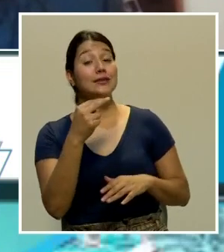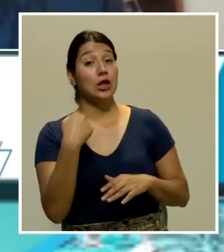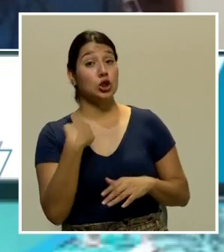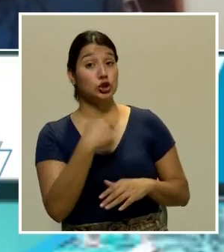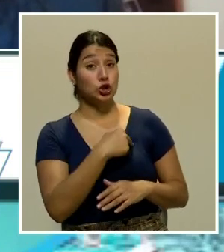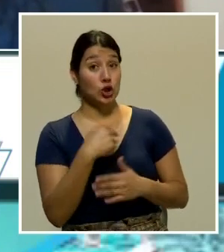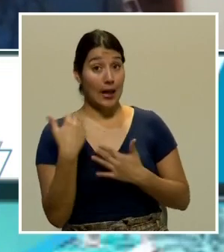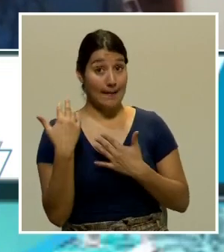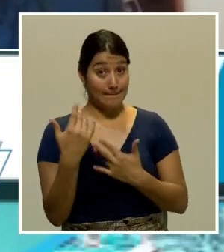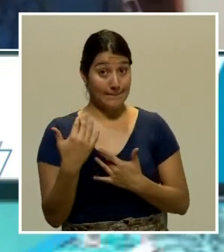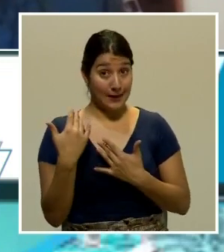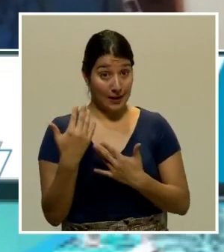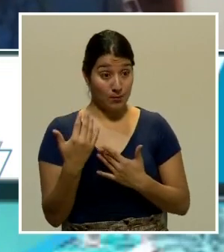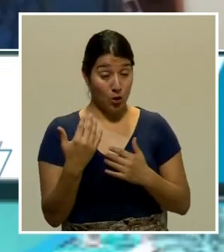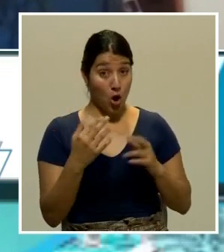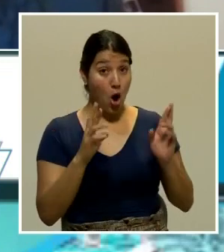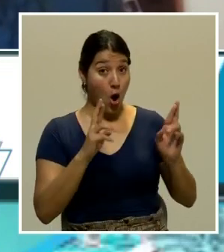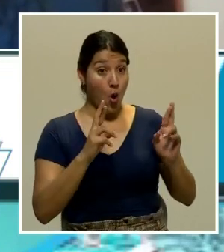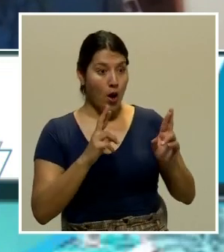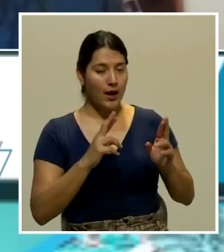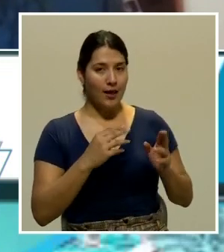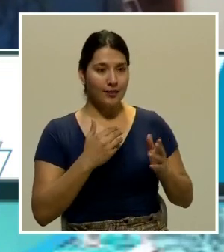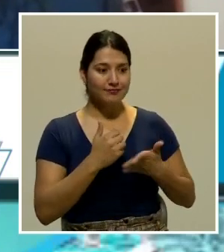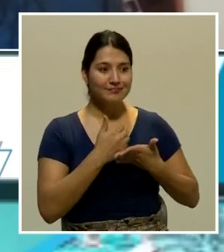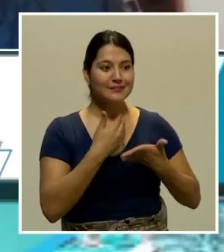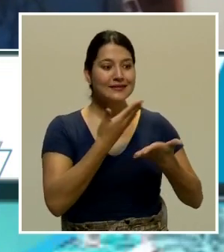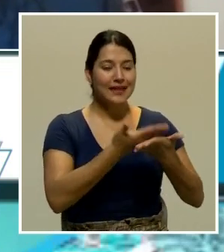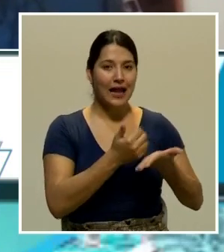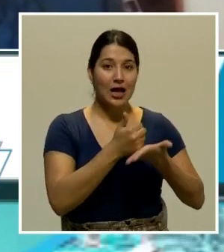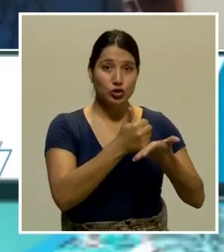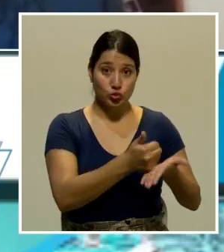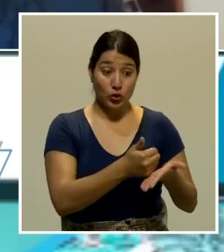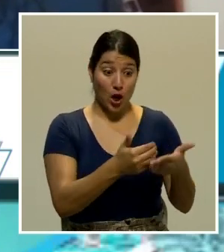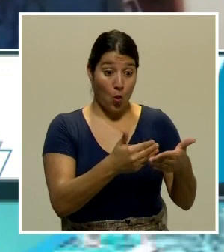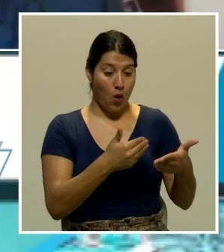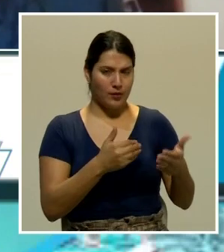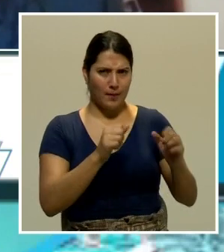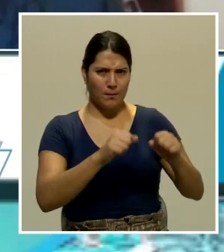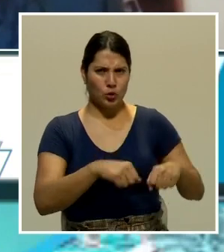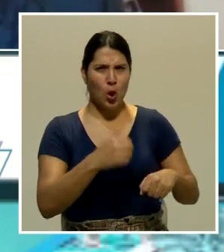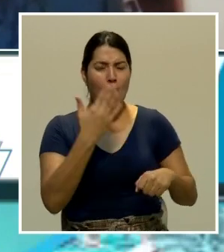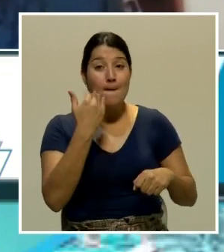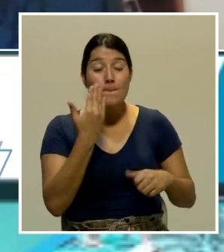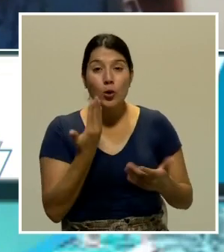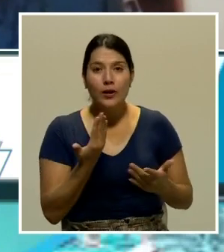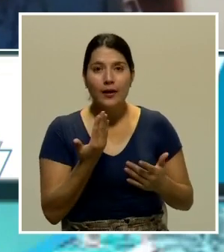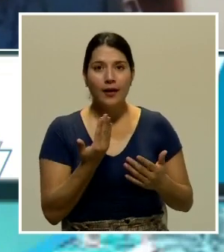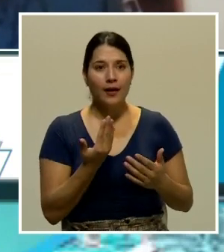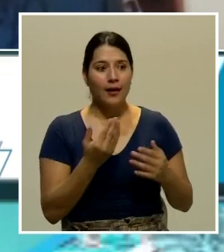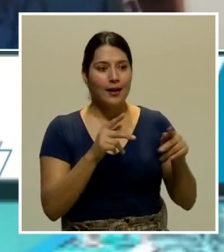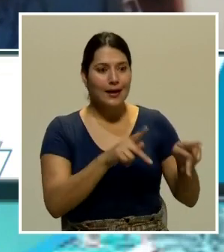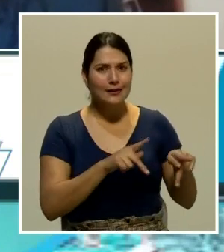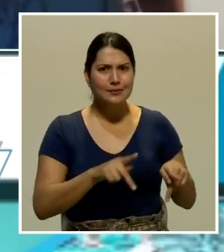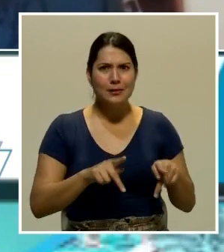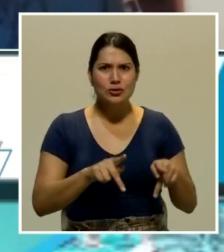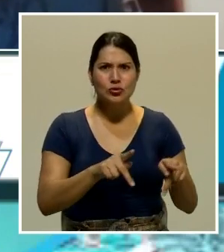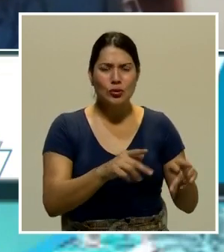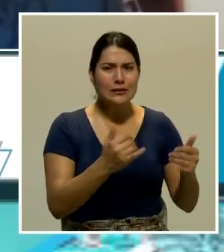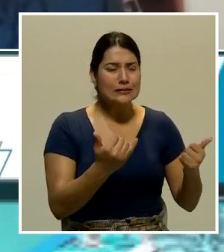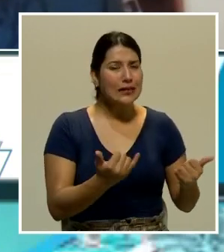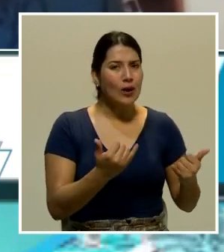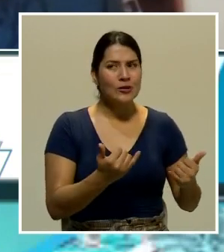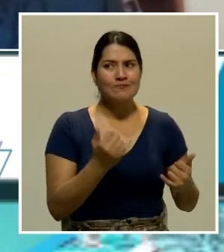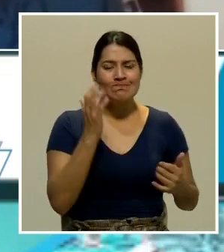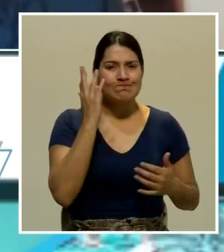Esperamos que vengan esas medidas y que vengan pronto porque el tic-tac de la gente es muy